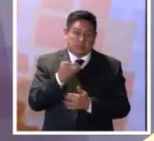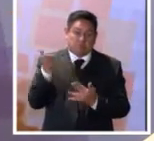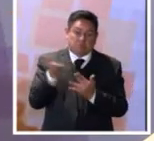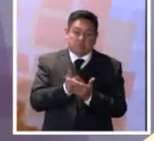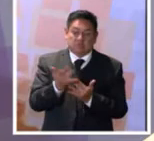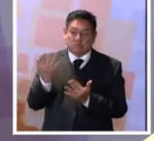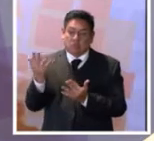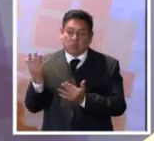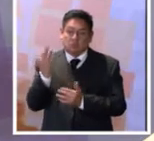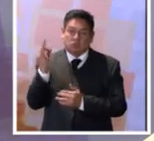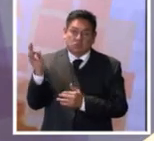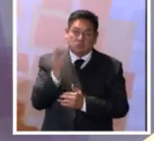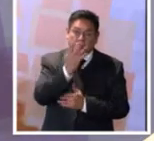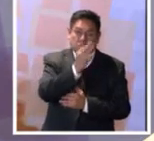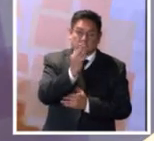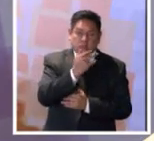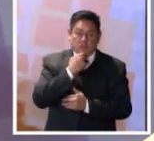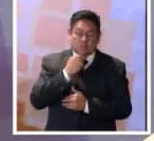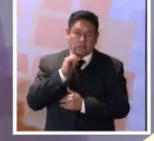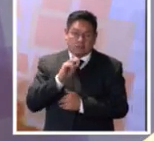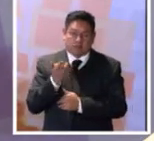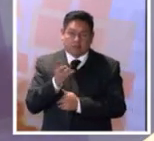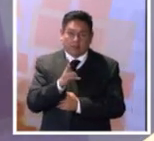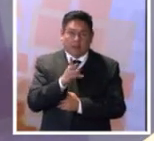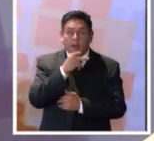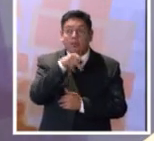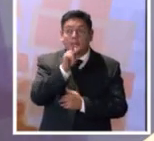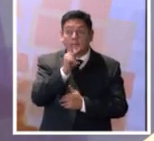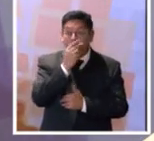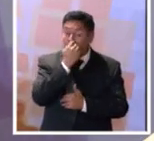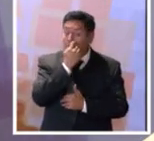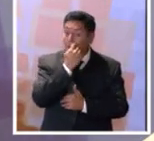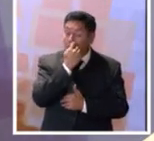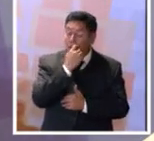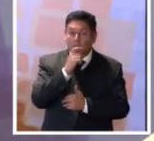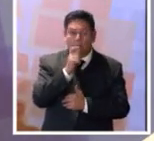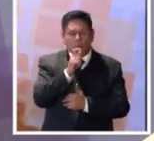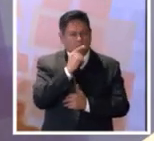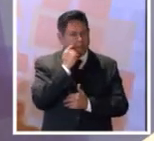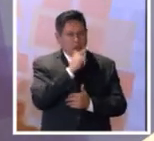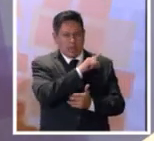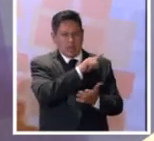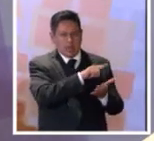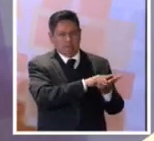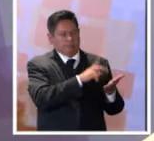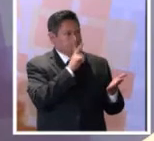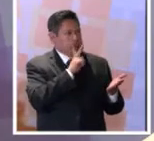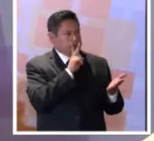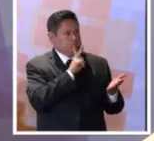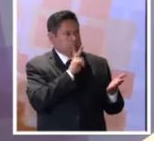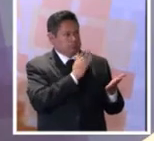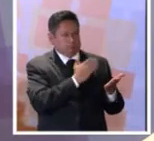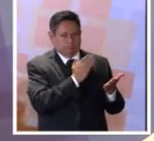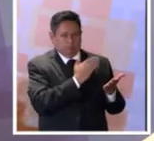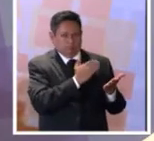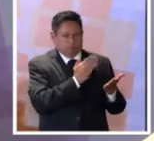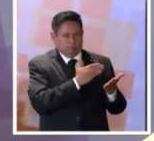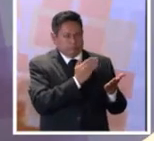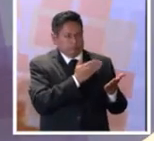mujeres. Y cuando encontramos que parte del marco jurídico que debe hacerse cargo del